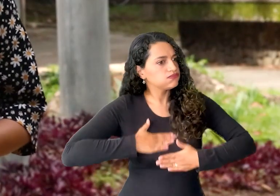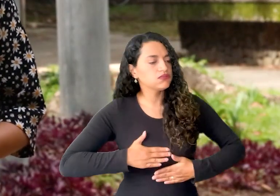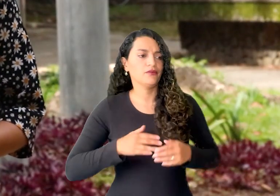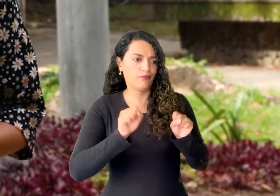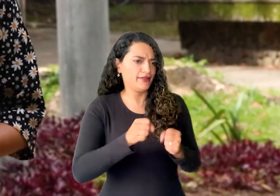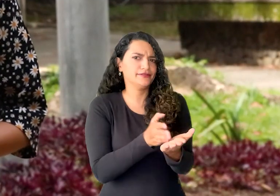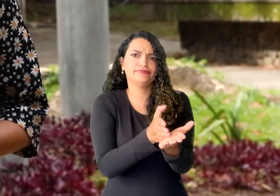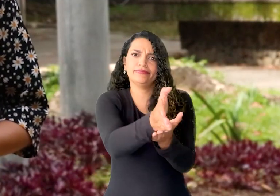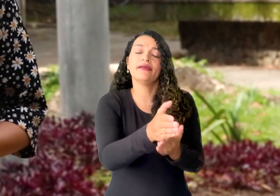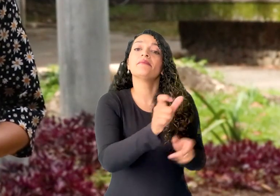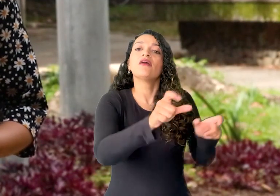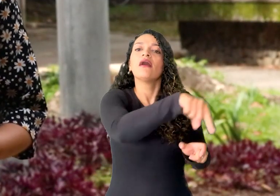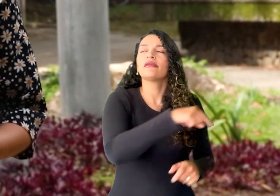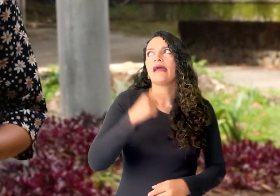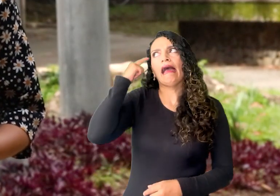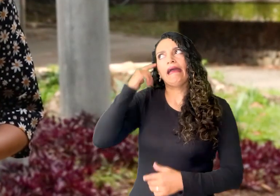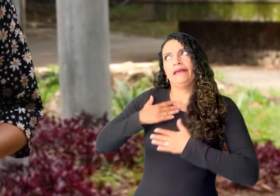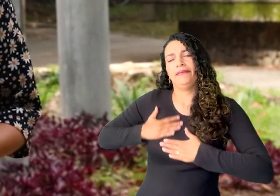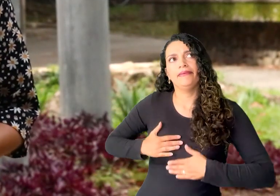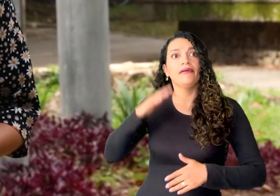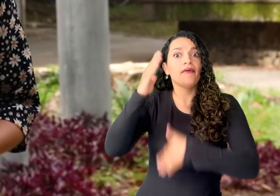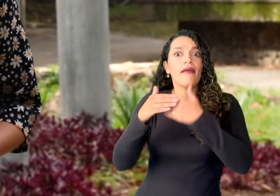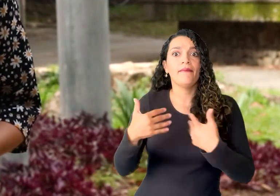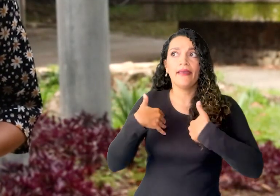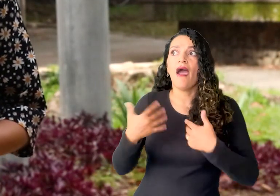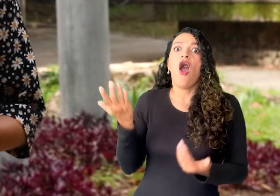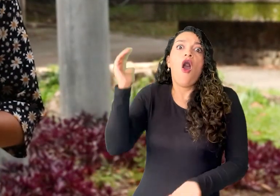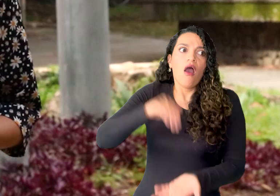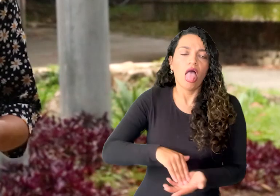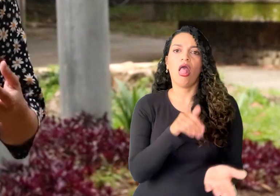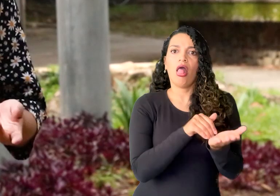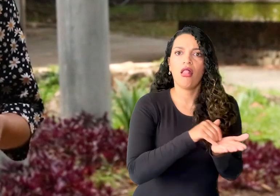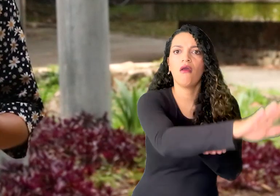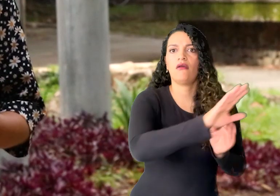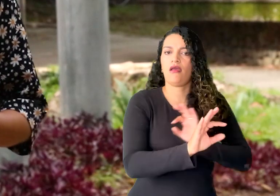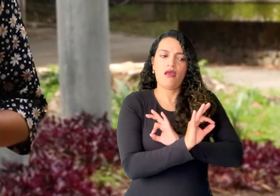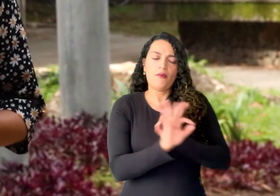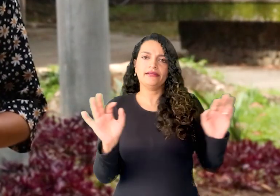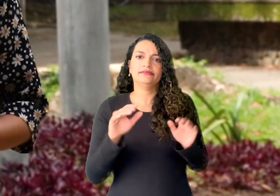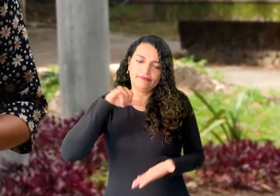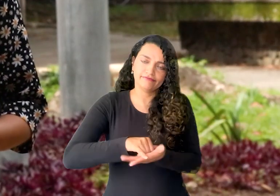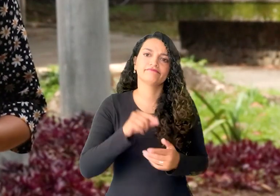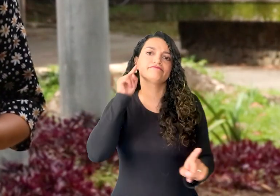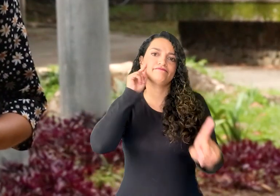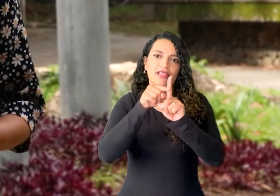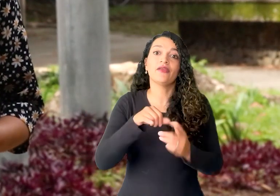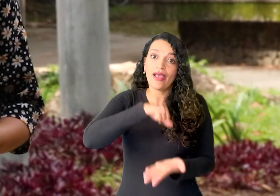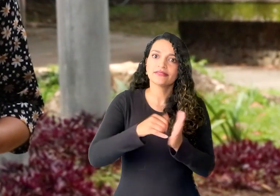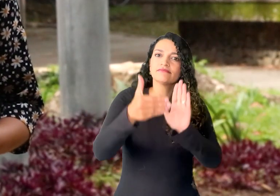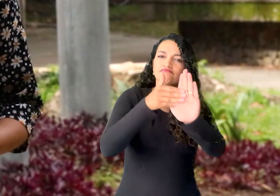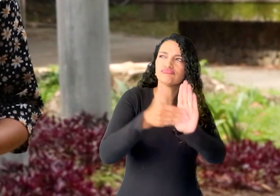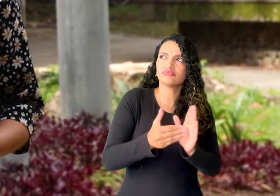de evaluarse que estas condiciones mínimas puedan sostenerse en el tiempo para poder darle la certeza a las víctimas de que no van a sufrir